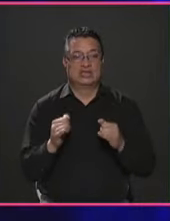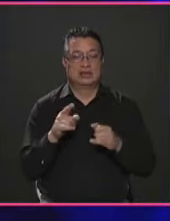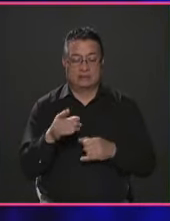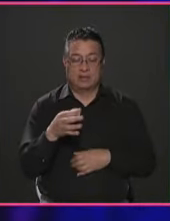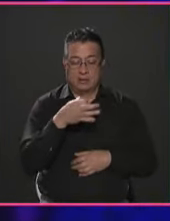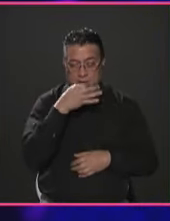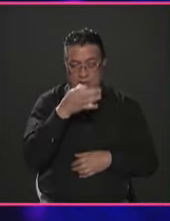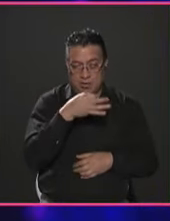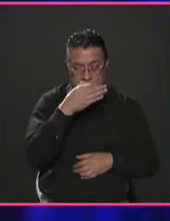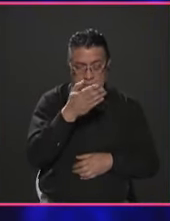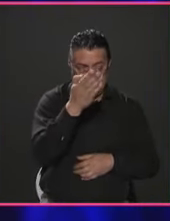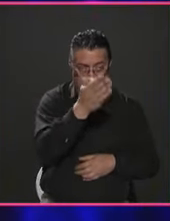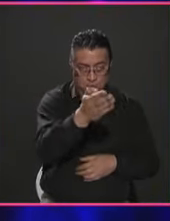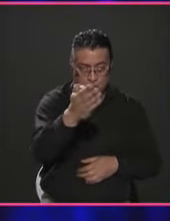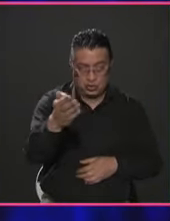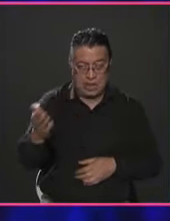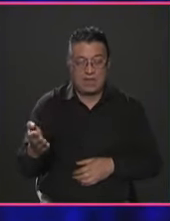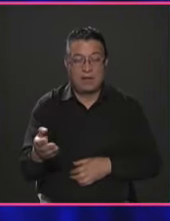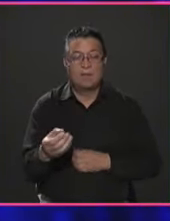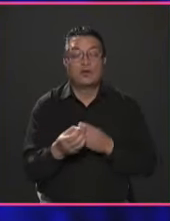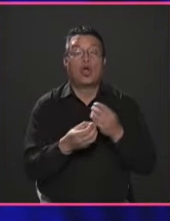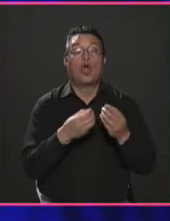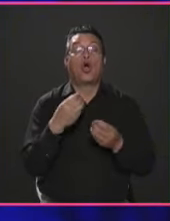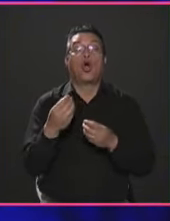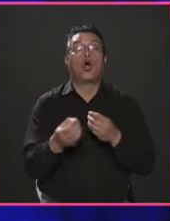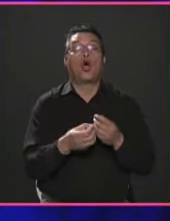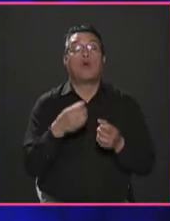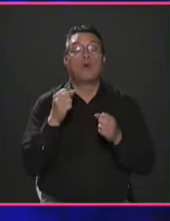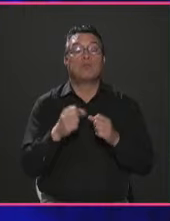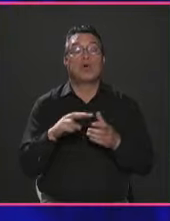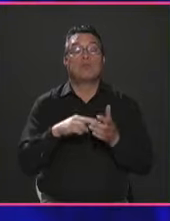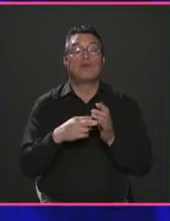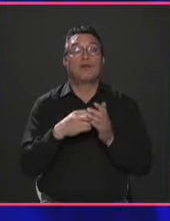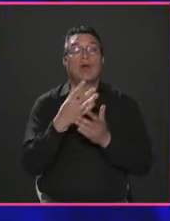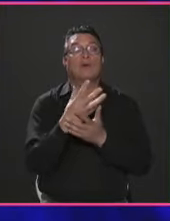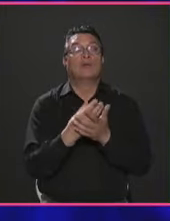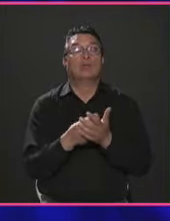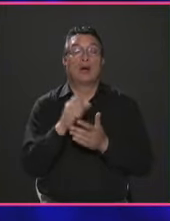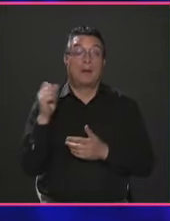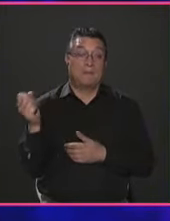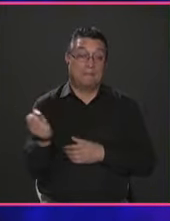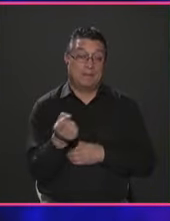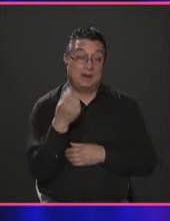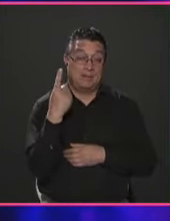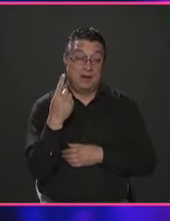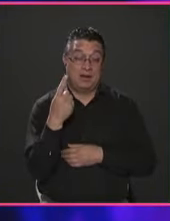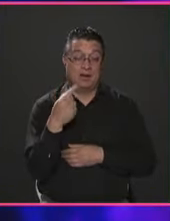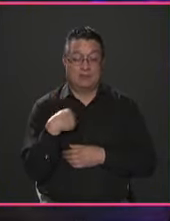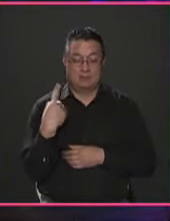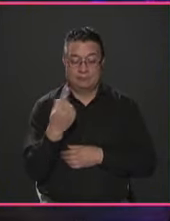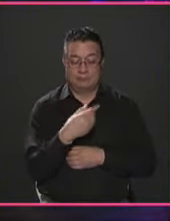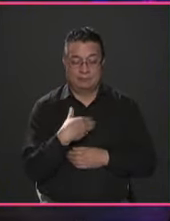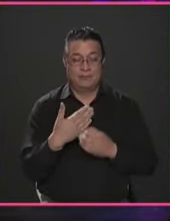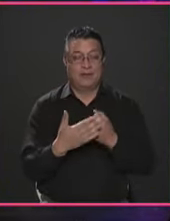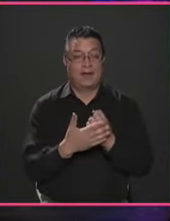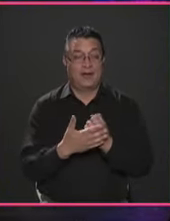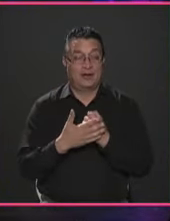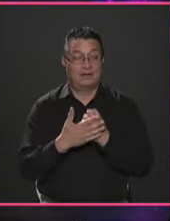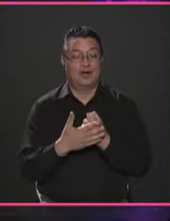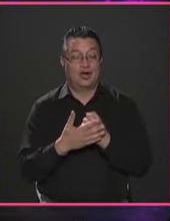mensaje para ustedes cómo sobrepasamos ese problema lo primero lo que hicimos fue con nuestros